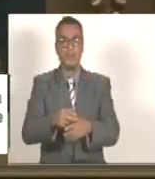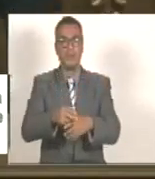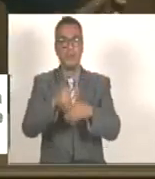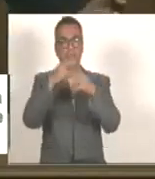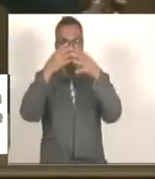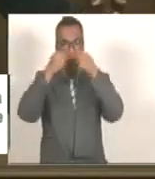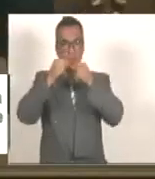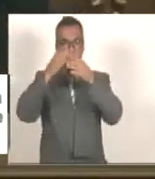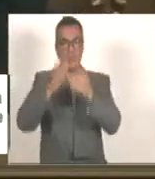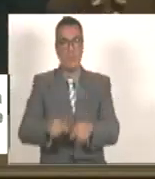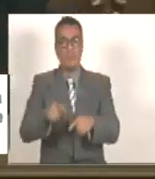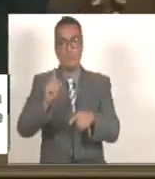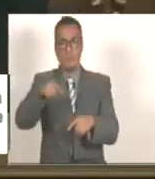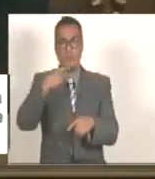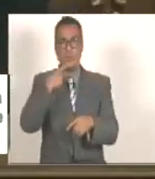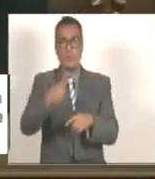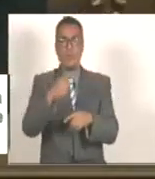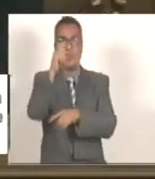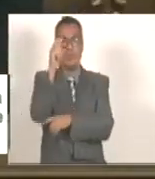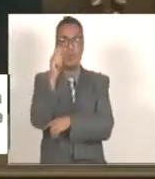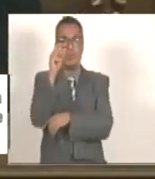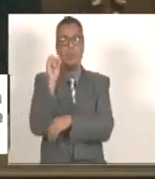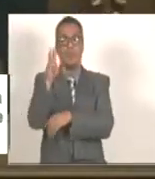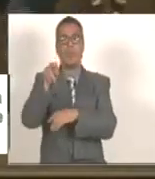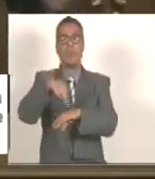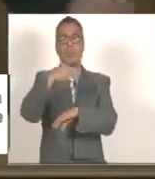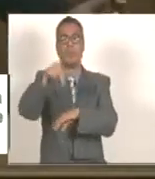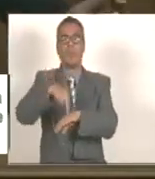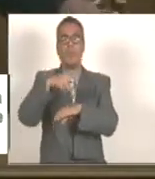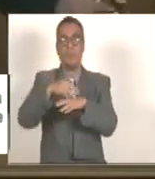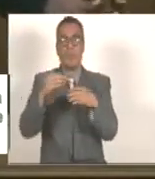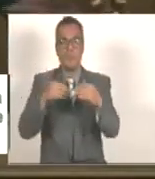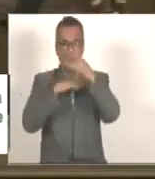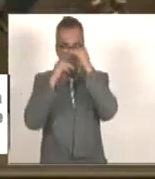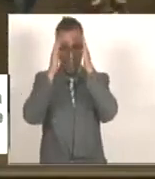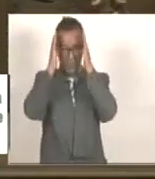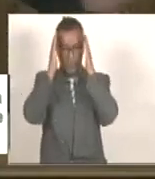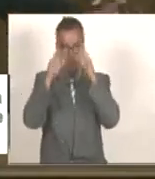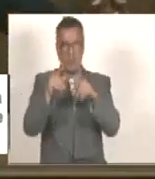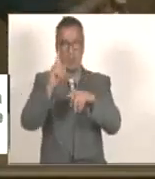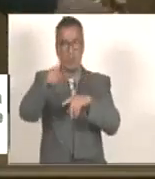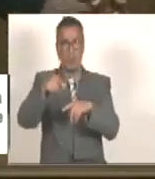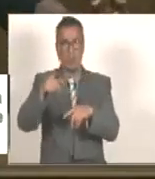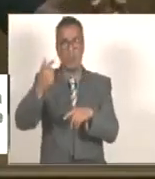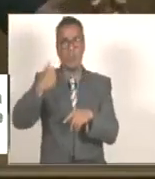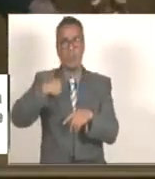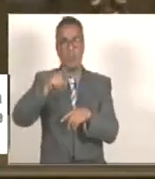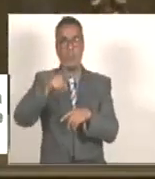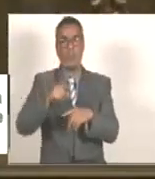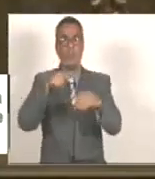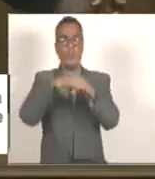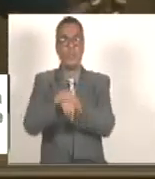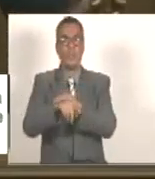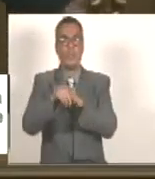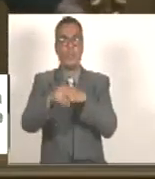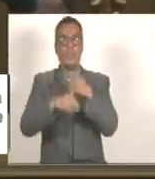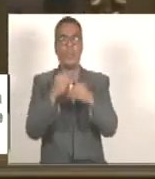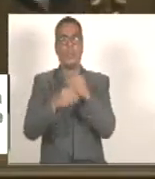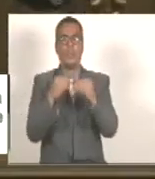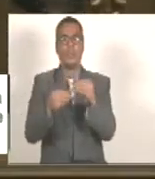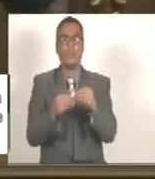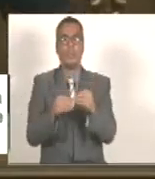libertad. También le decimos que los diputados de la Asamblea Nacional estaremos atentos, porque ellos también tienen que tener acceso a dónde van a ser